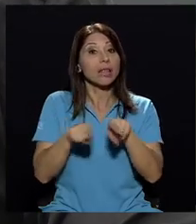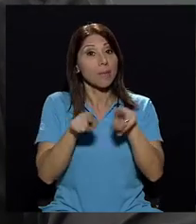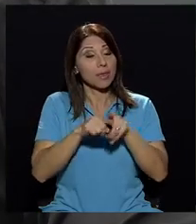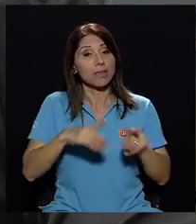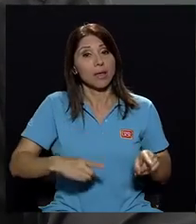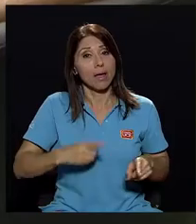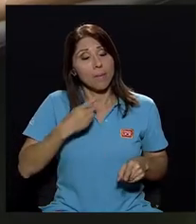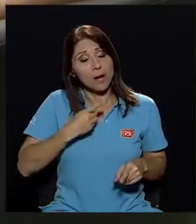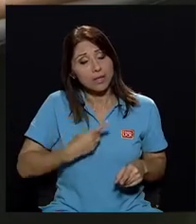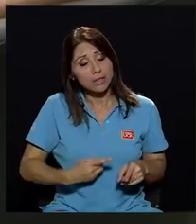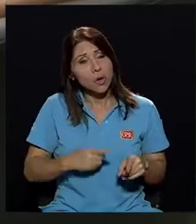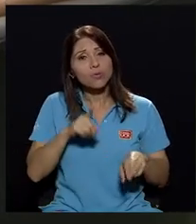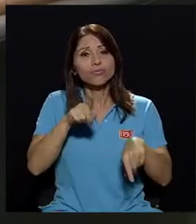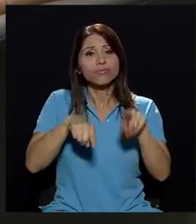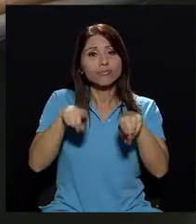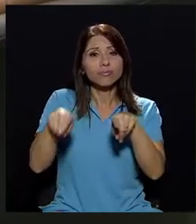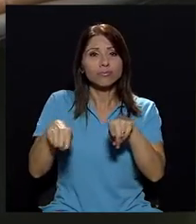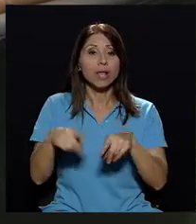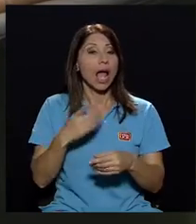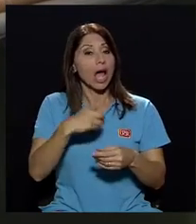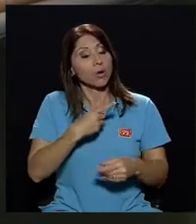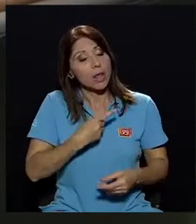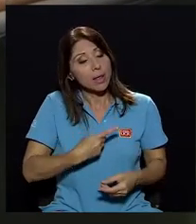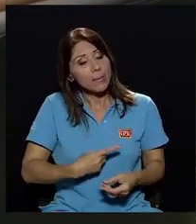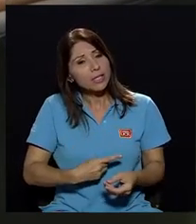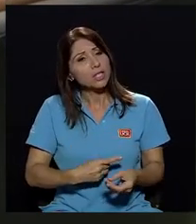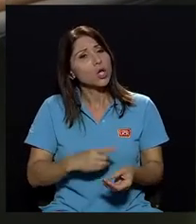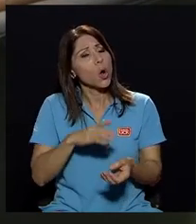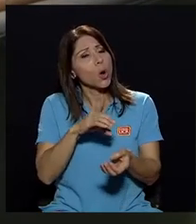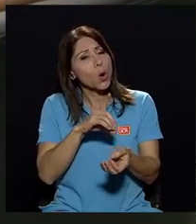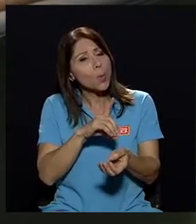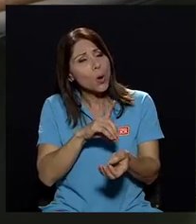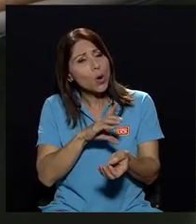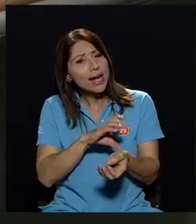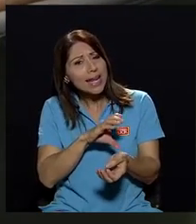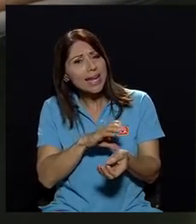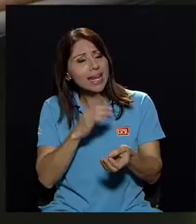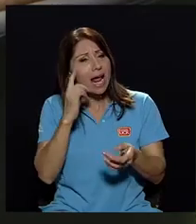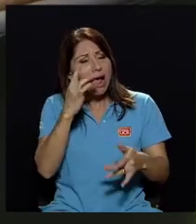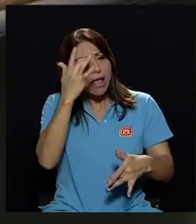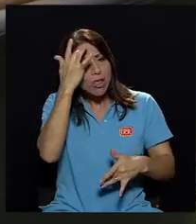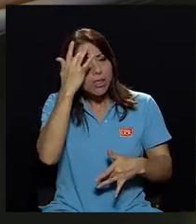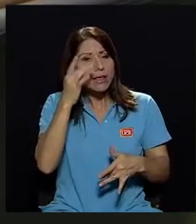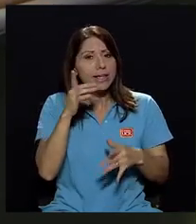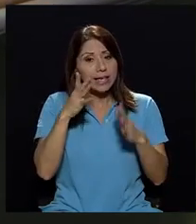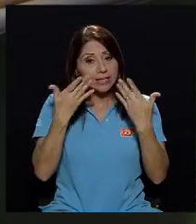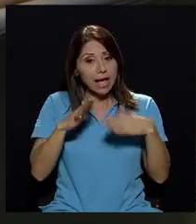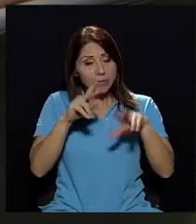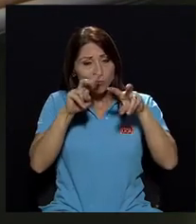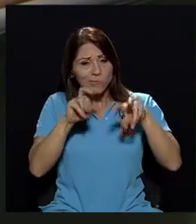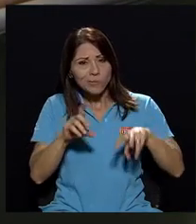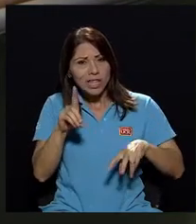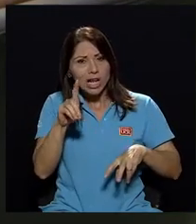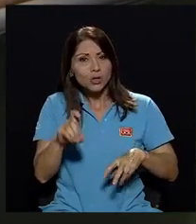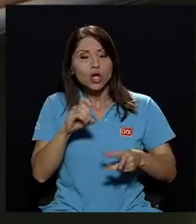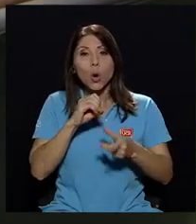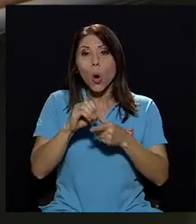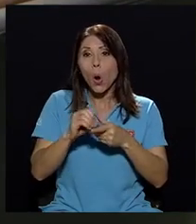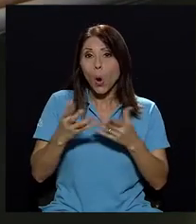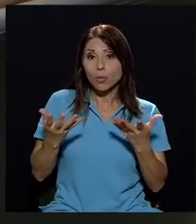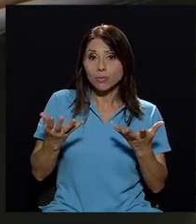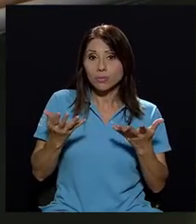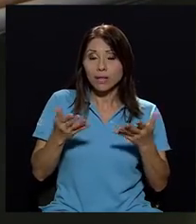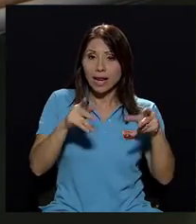digamos, hay una depresión clínica que se diagnostica o la que comúnmente, o cómo la conoce la gente, ¿verdad?